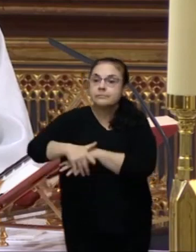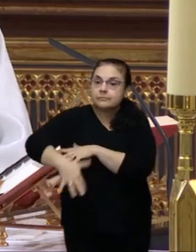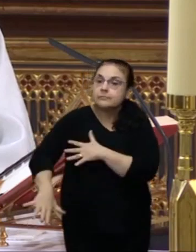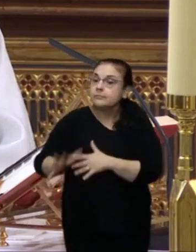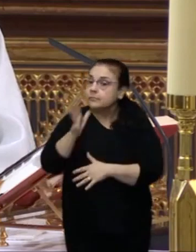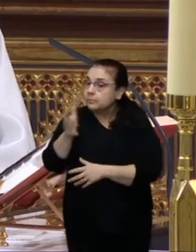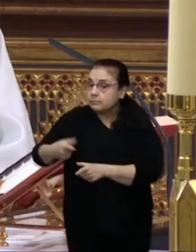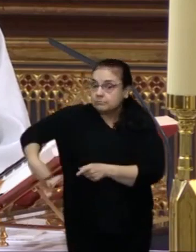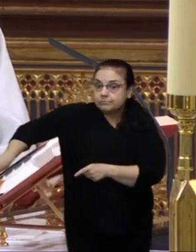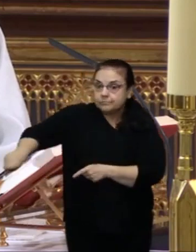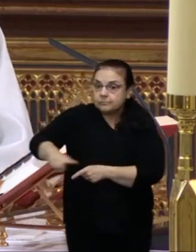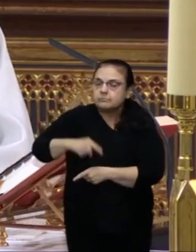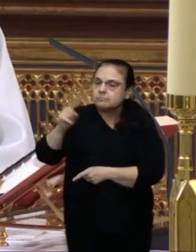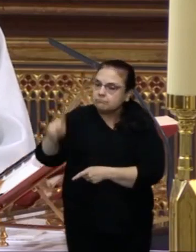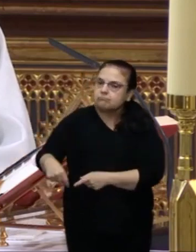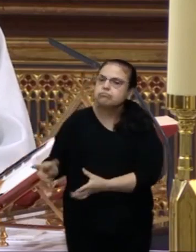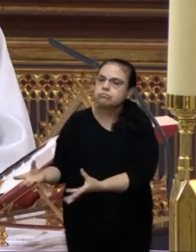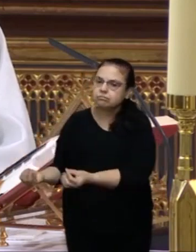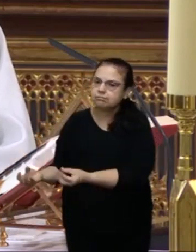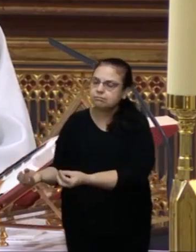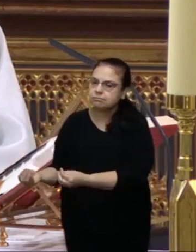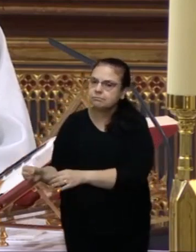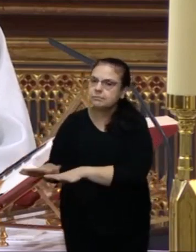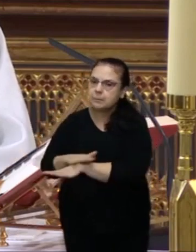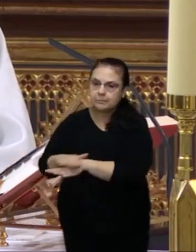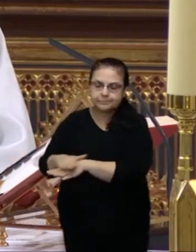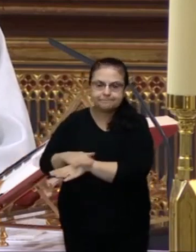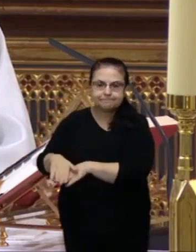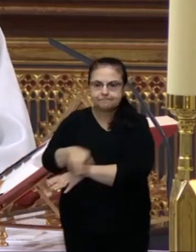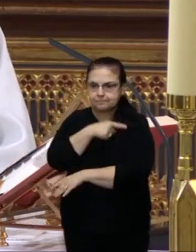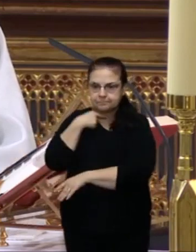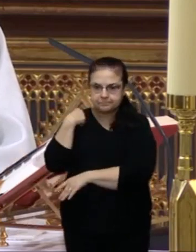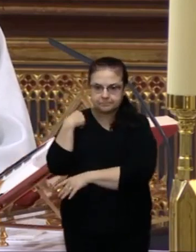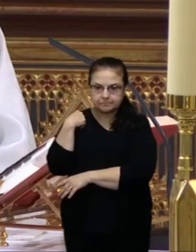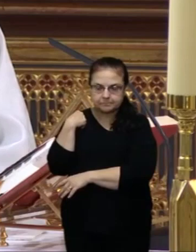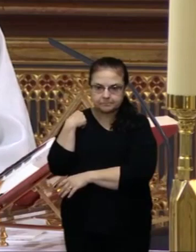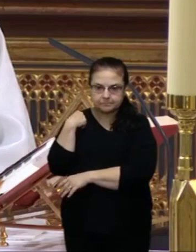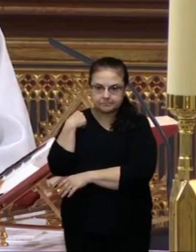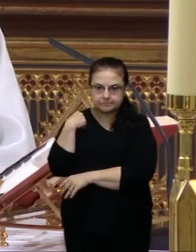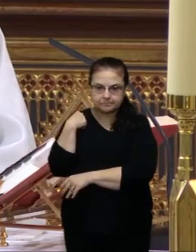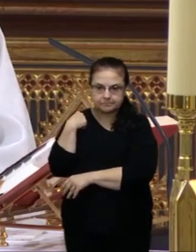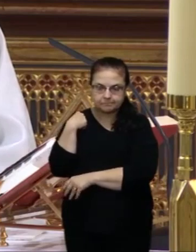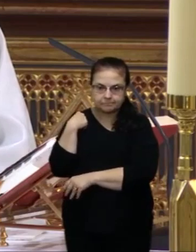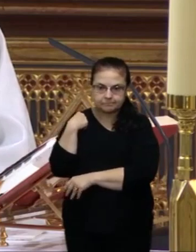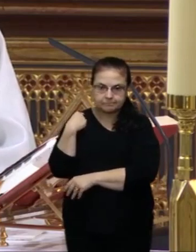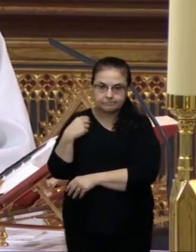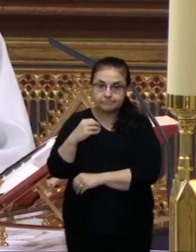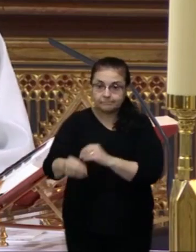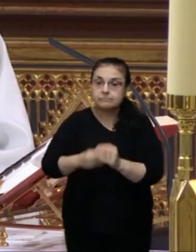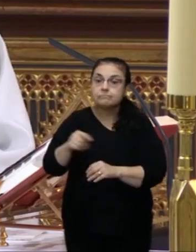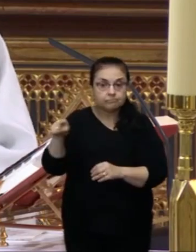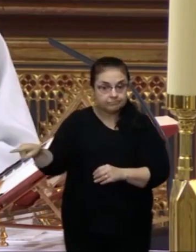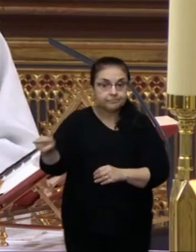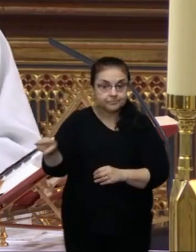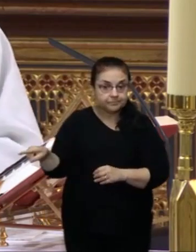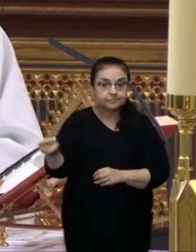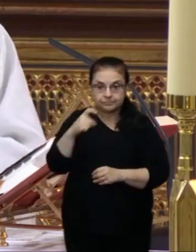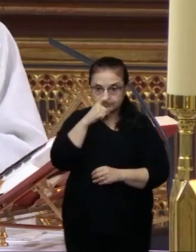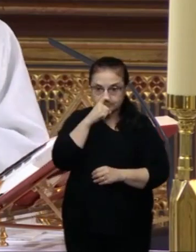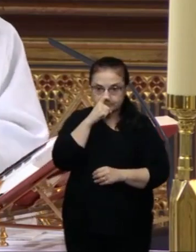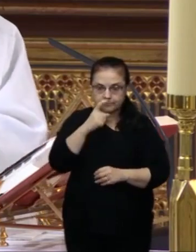será derramada por vosotros y por muchos para el perdón de los pecados. Haced esto